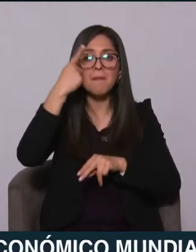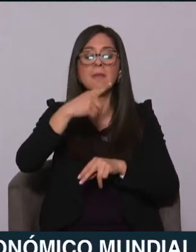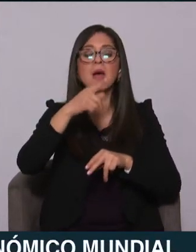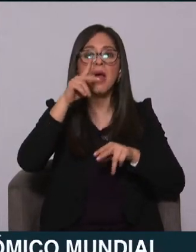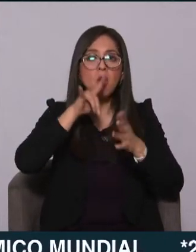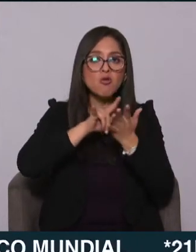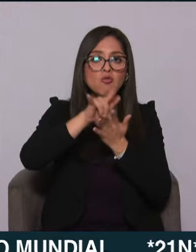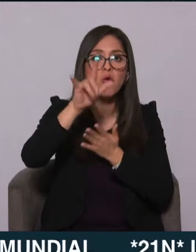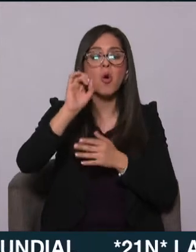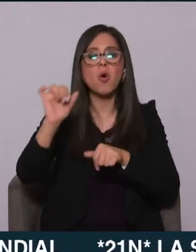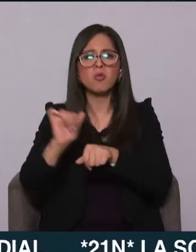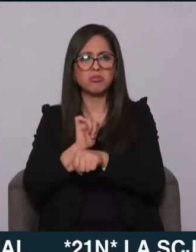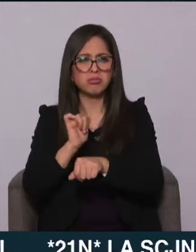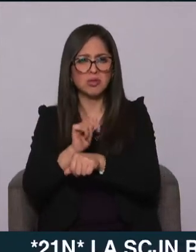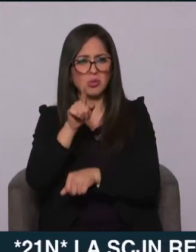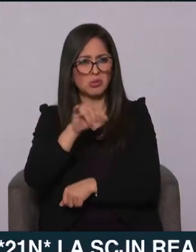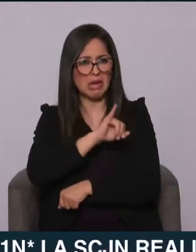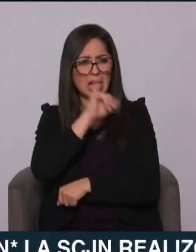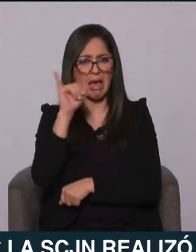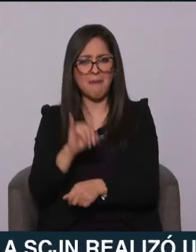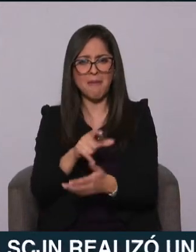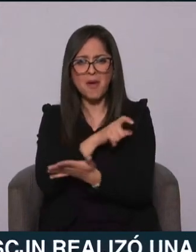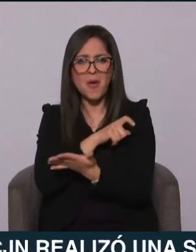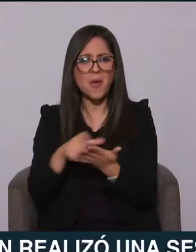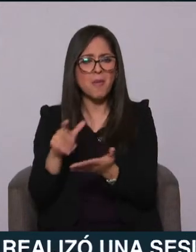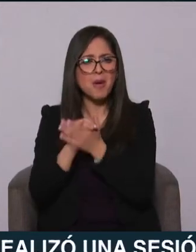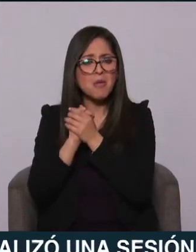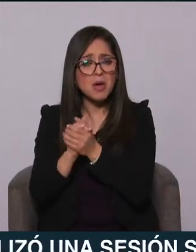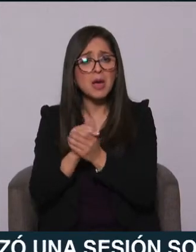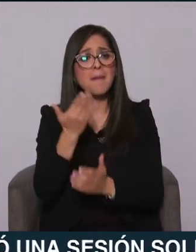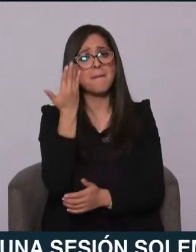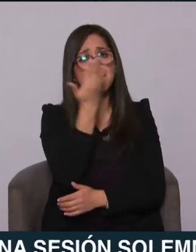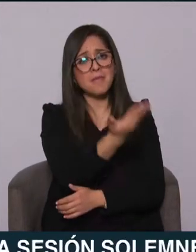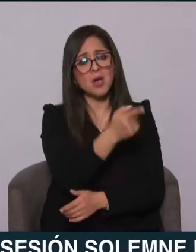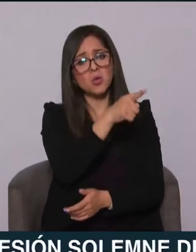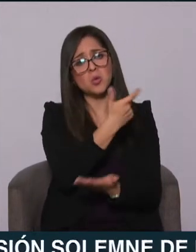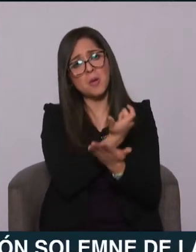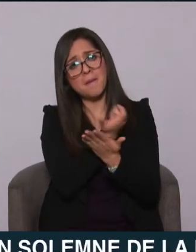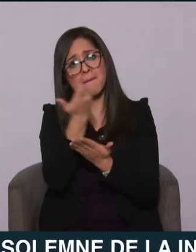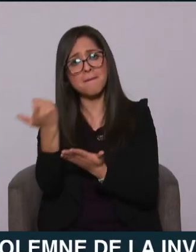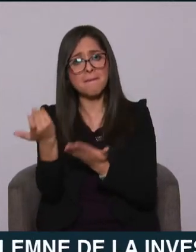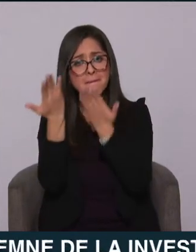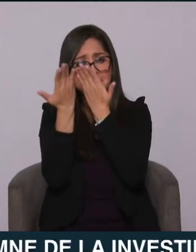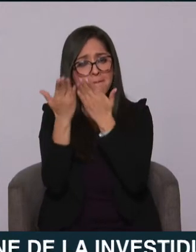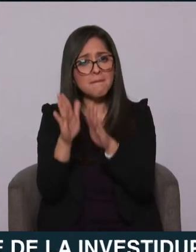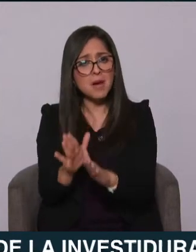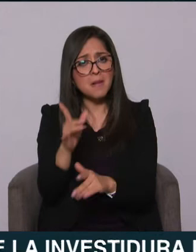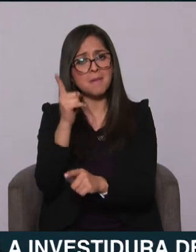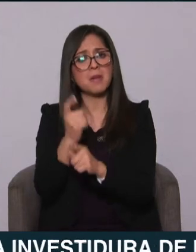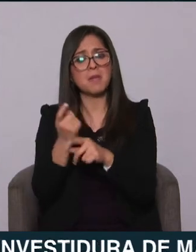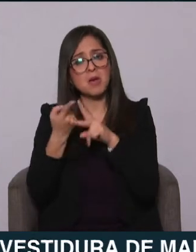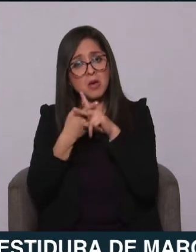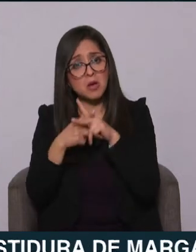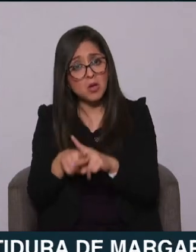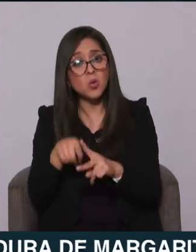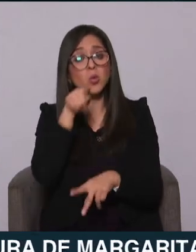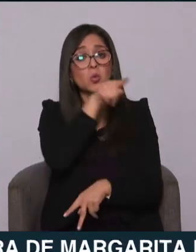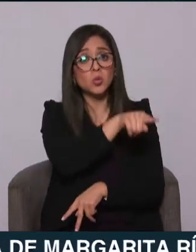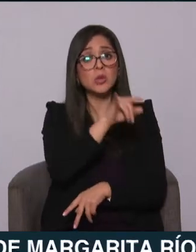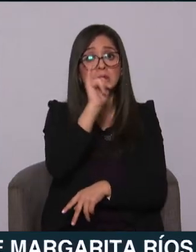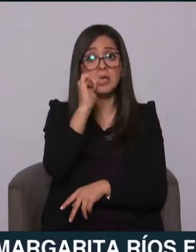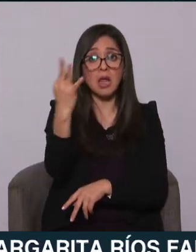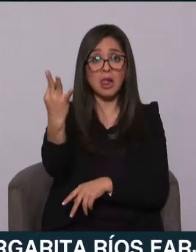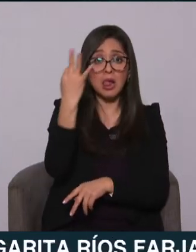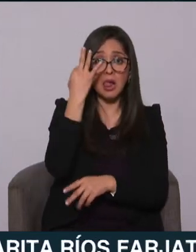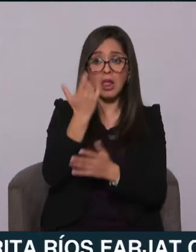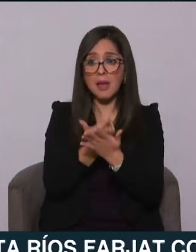que no hayas comprado un boleto de rifa. Piden un depósito inicial a una cuenta de banco. Después de hacer el depósito,